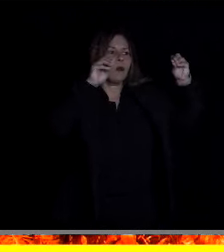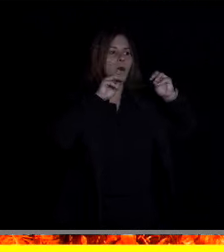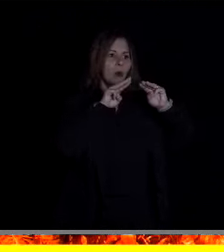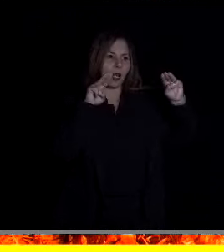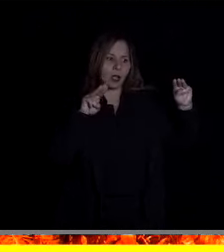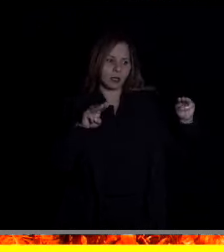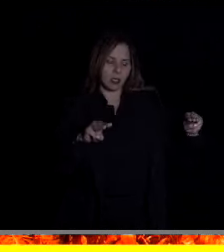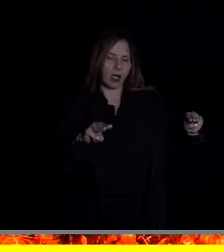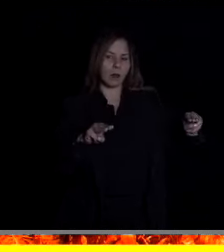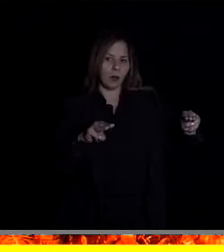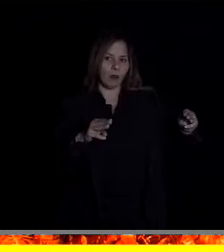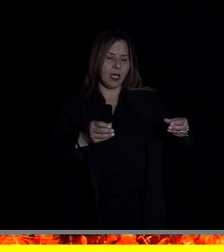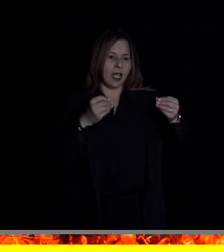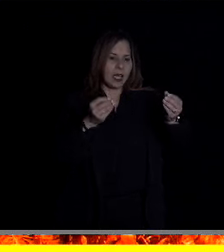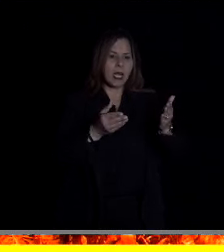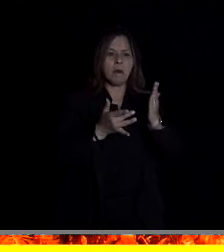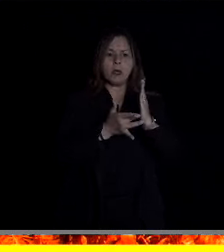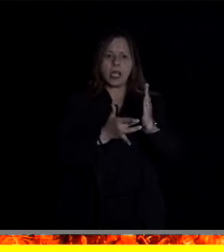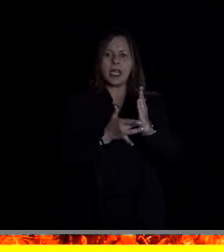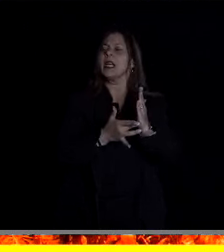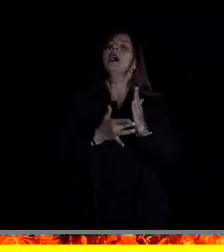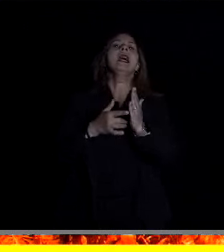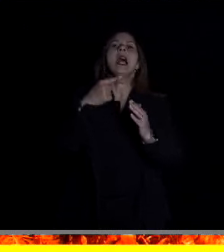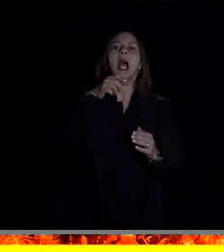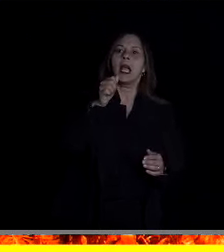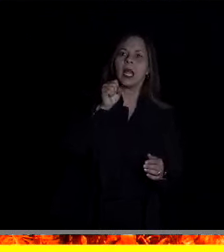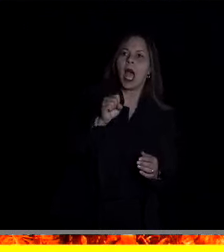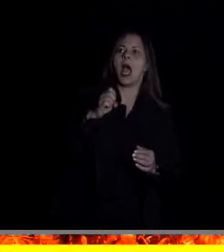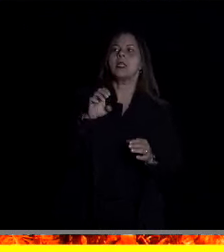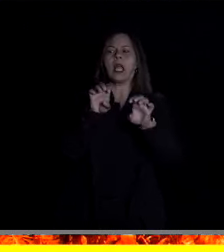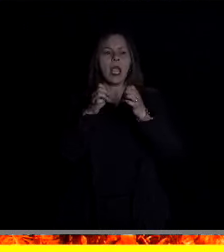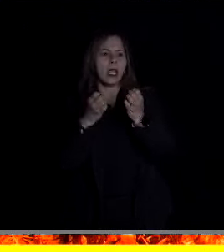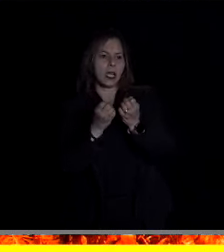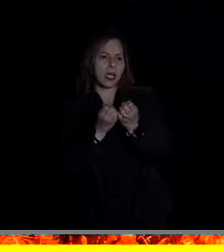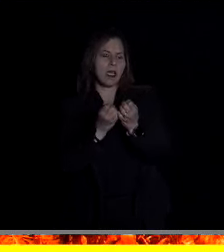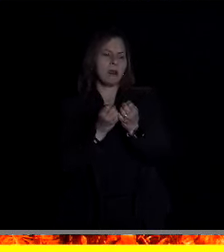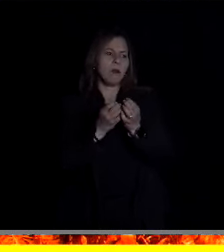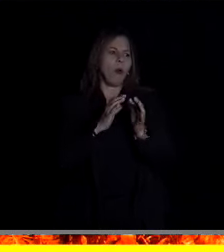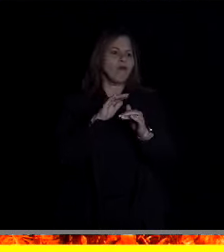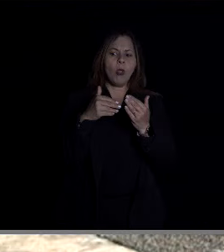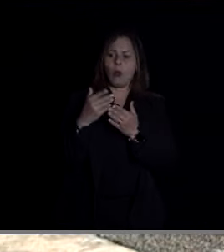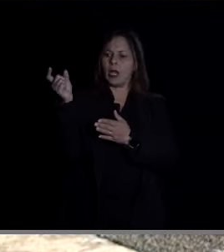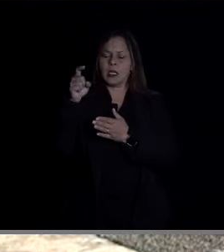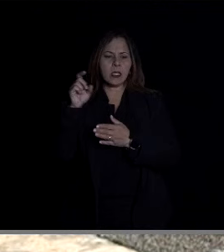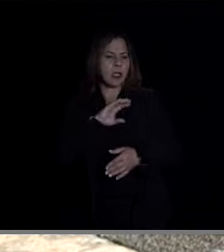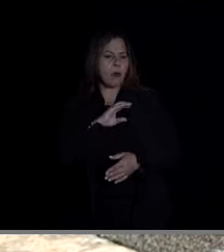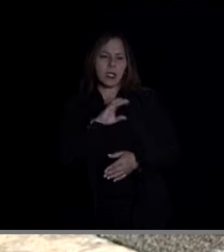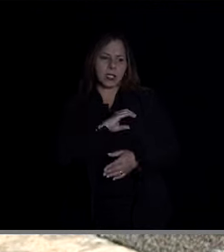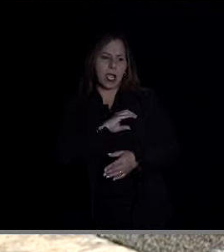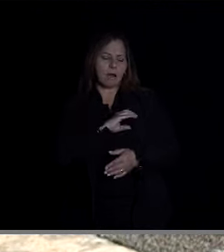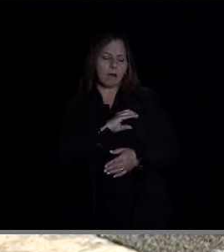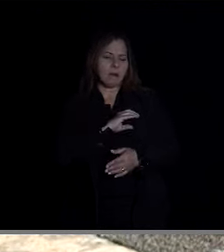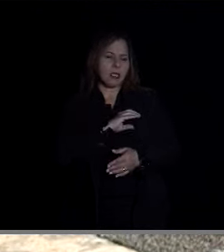policíaco, además, dispositivos eléctricos, chalecos, gas aerosol, entre otros. Y no puedo dejar de mencionar que las